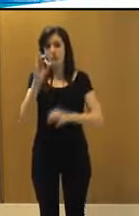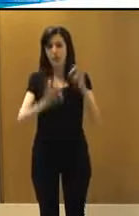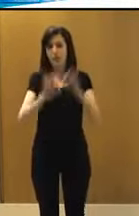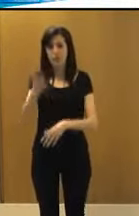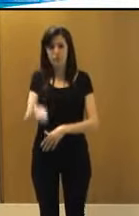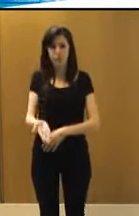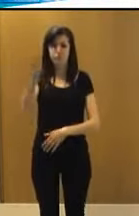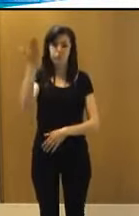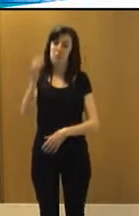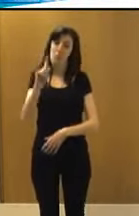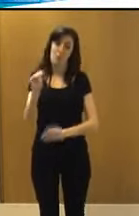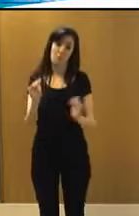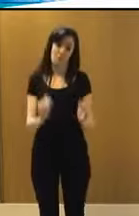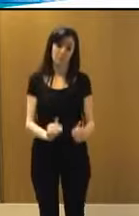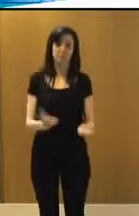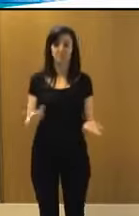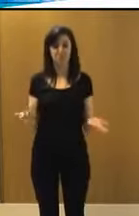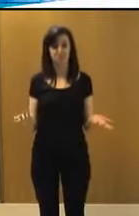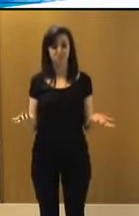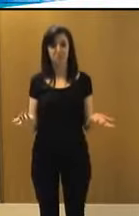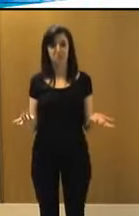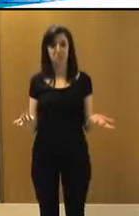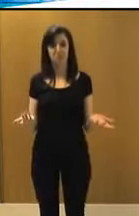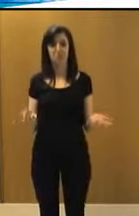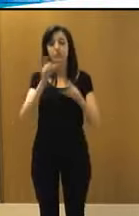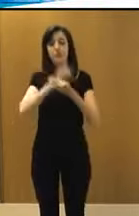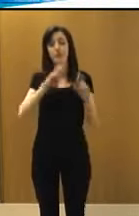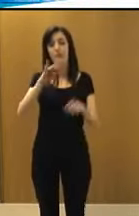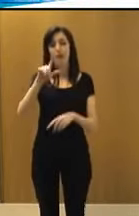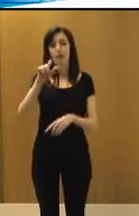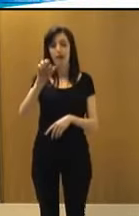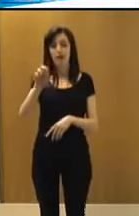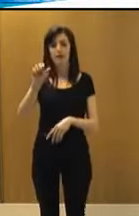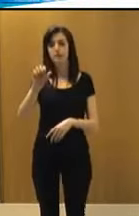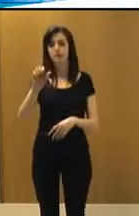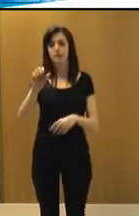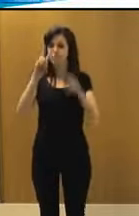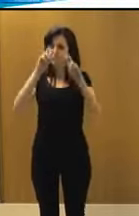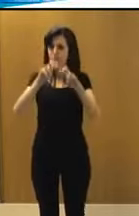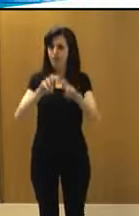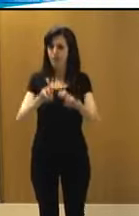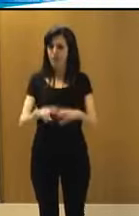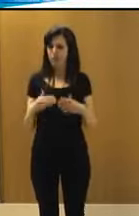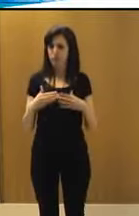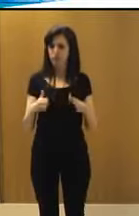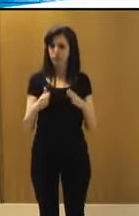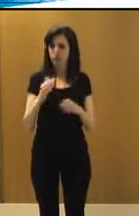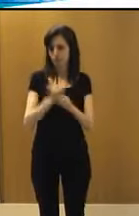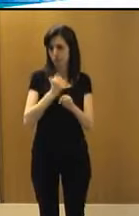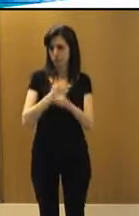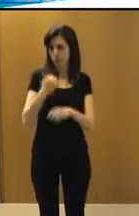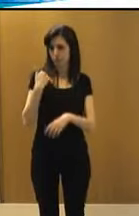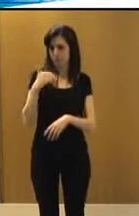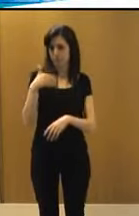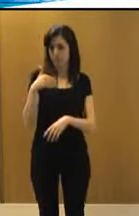correspondían porcentajes tan altos, pero bueno, aún así, de hecho la Fundación Pilares tiene una línea de investigación abierta, esta vez